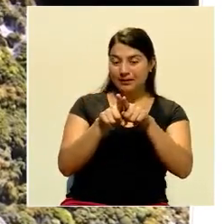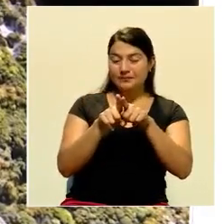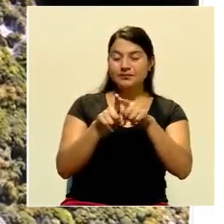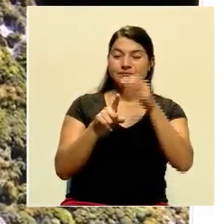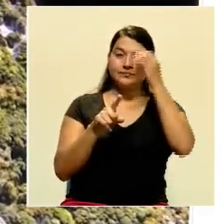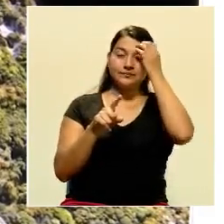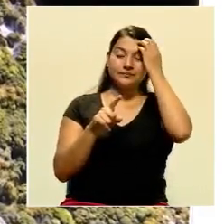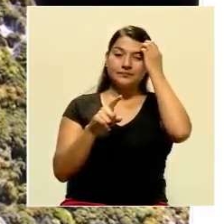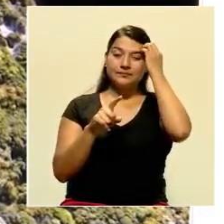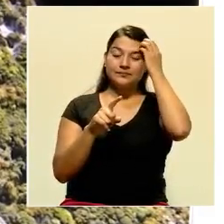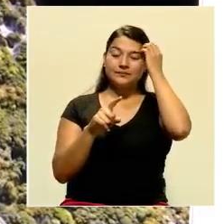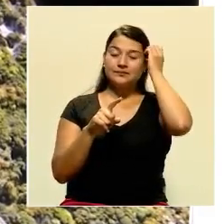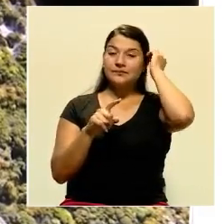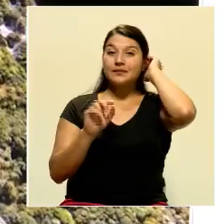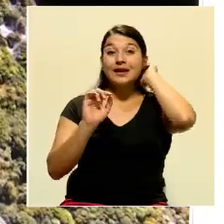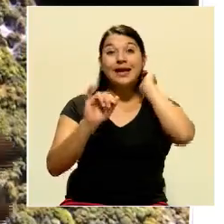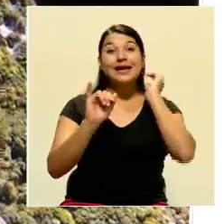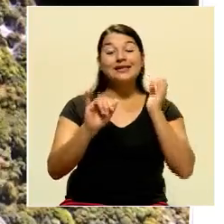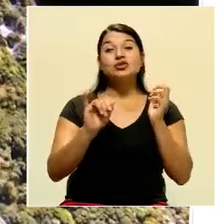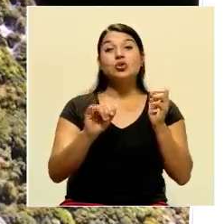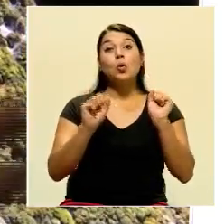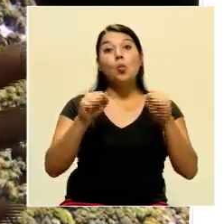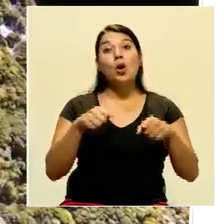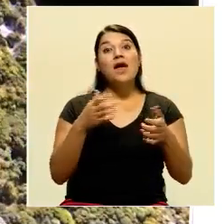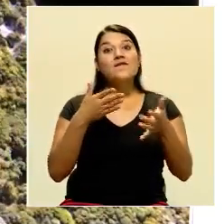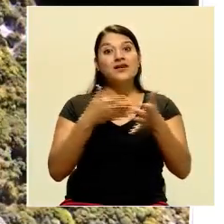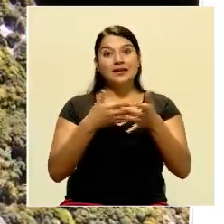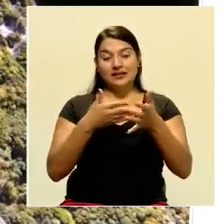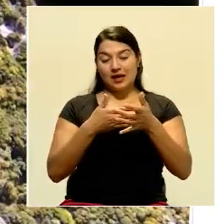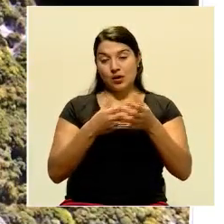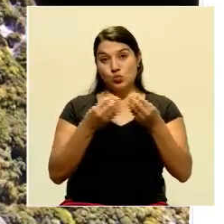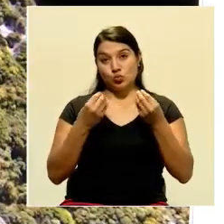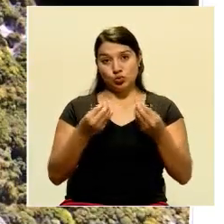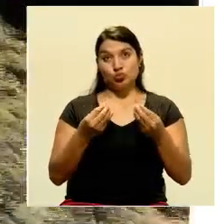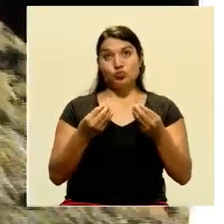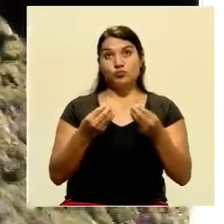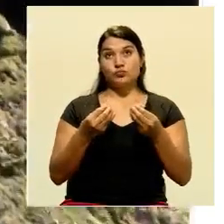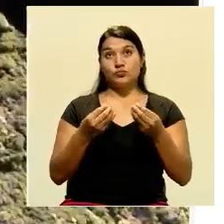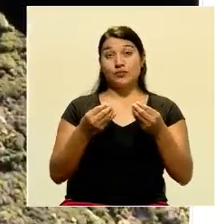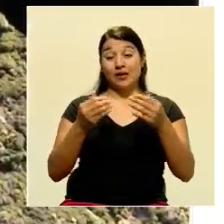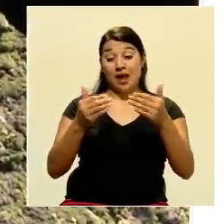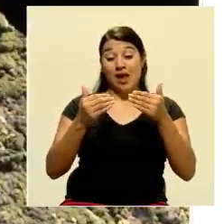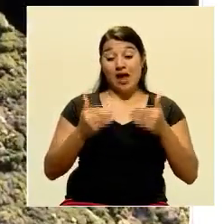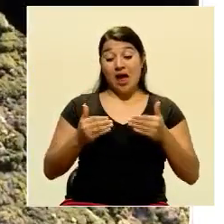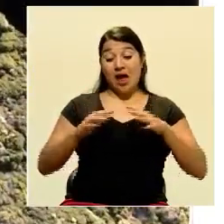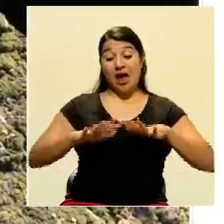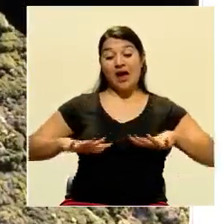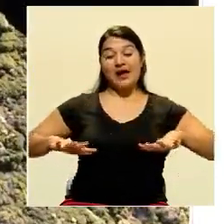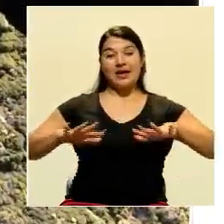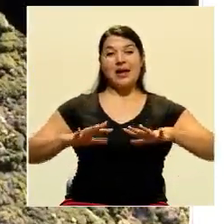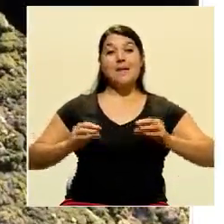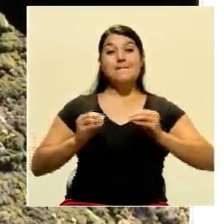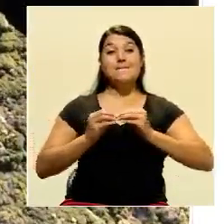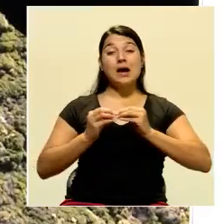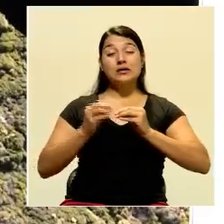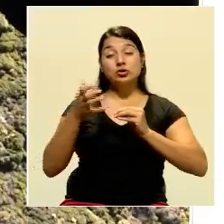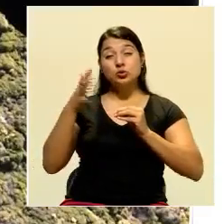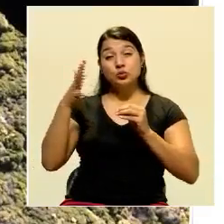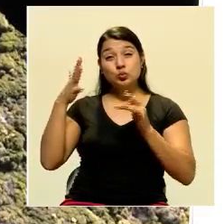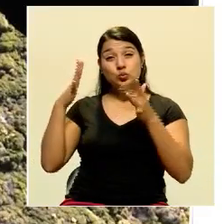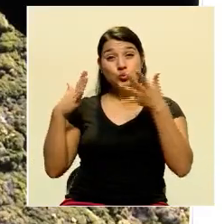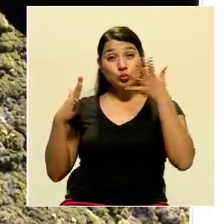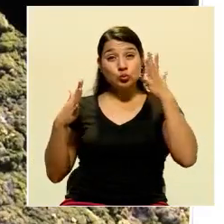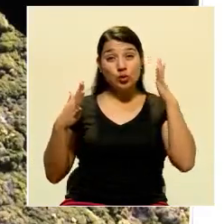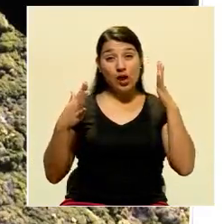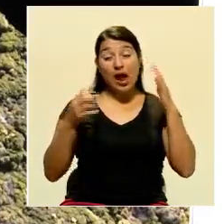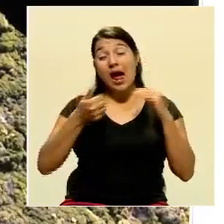eso compromete todo este bloque. Aquí es mucho más boscoso, entonces no se pudo ver ayer, tal vez hoy un poquito